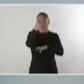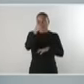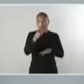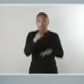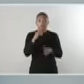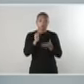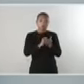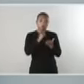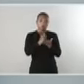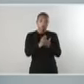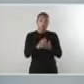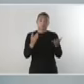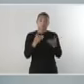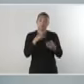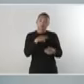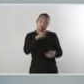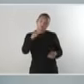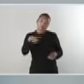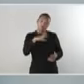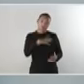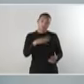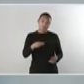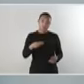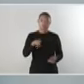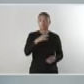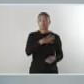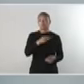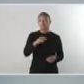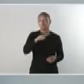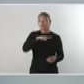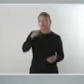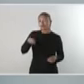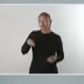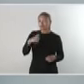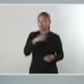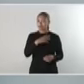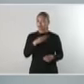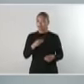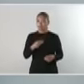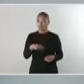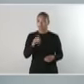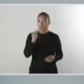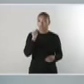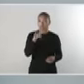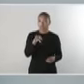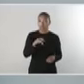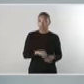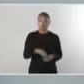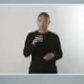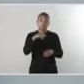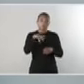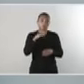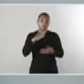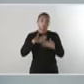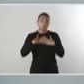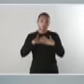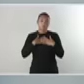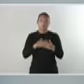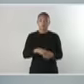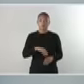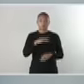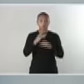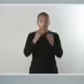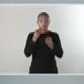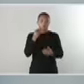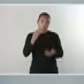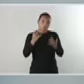hagámoslo por nuestros hijos por los hijos de nuestros hijos hagámoslo por ti hagámoslo por mí estos